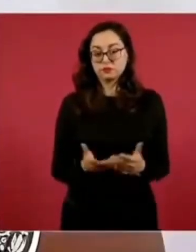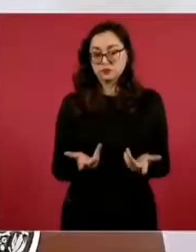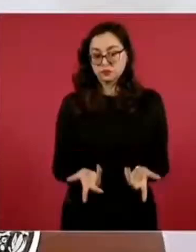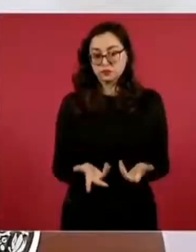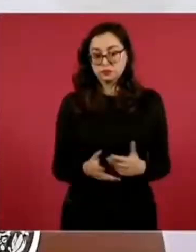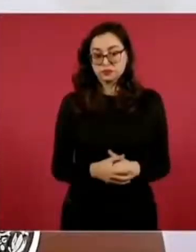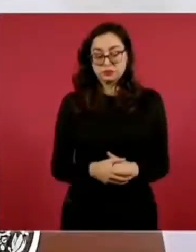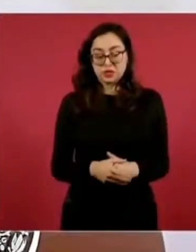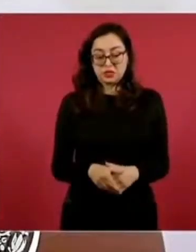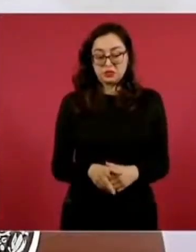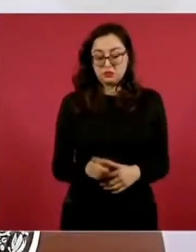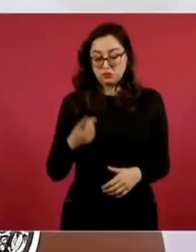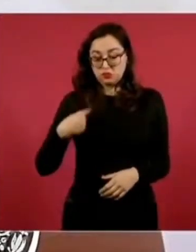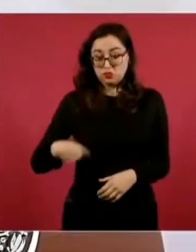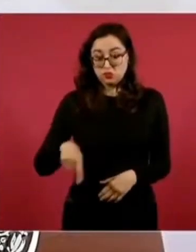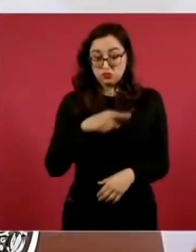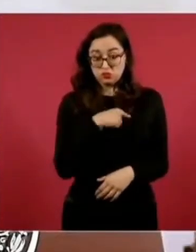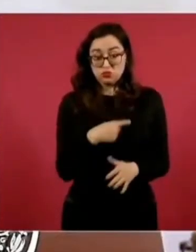equitativos.